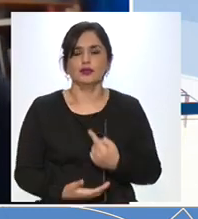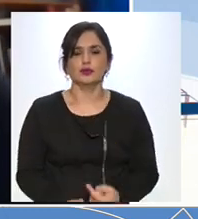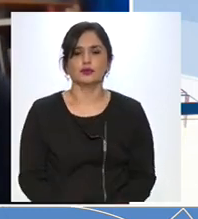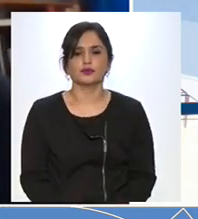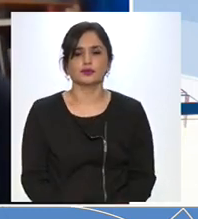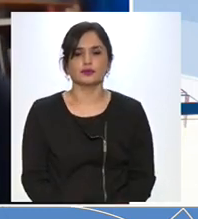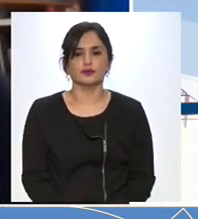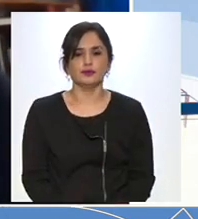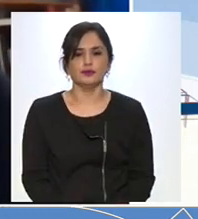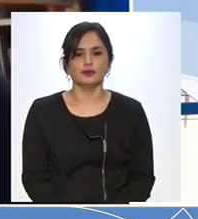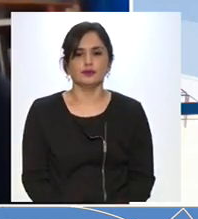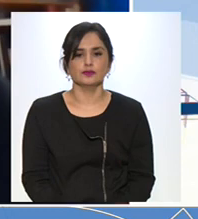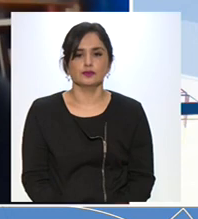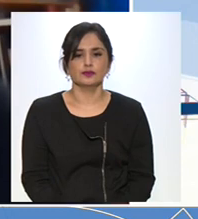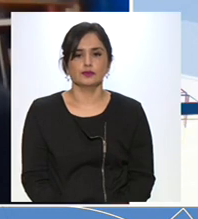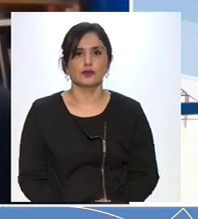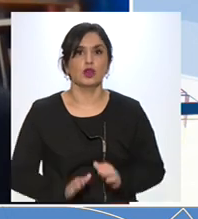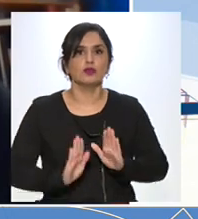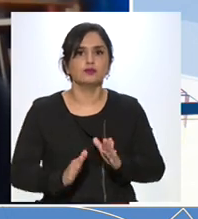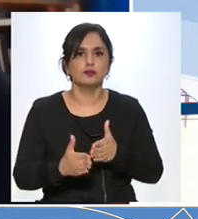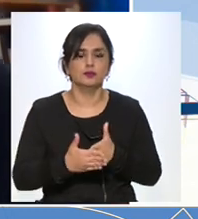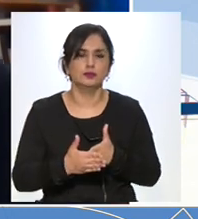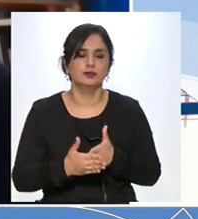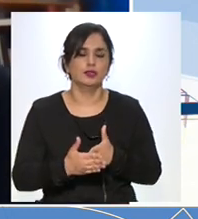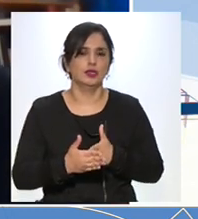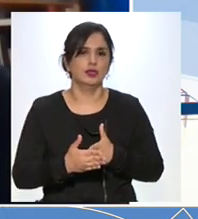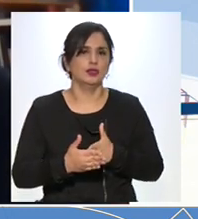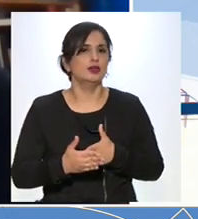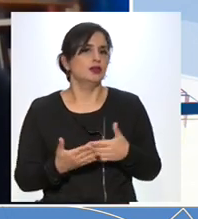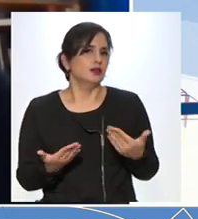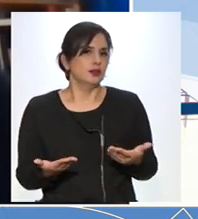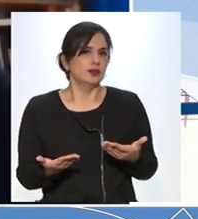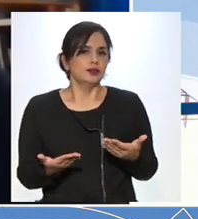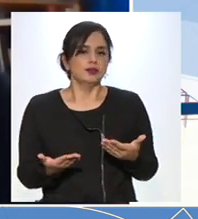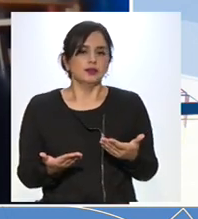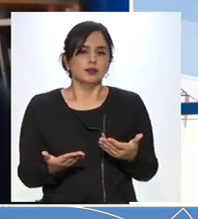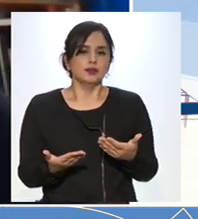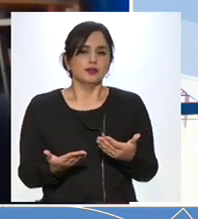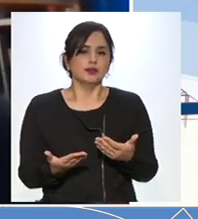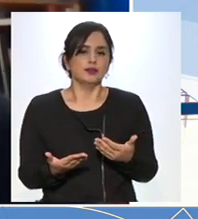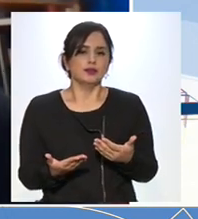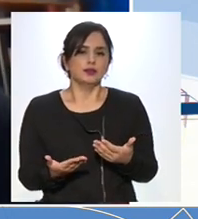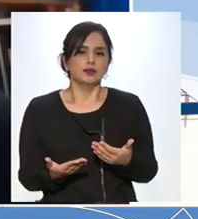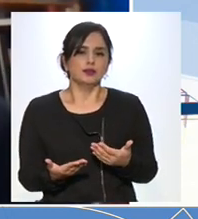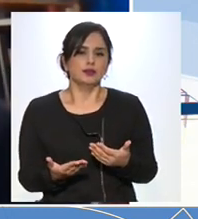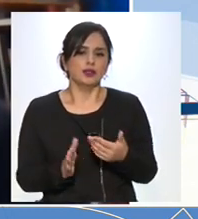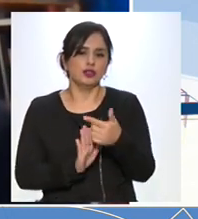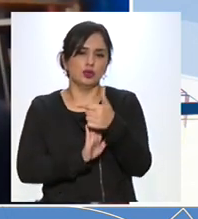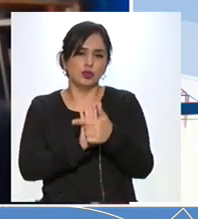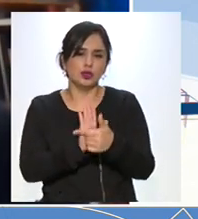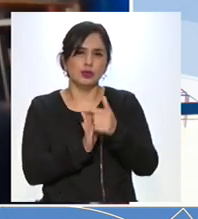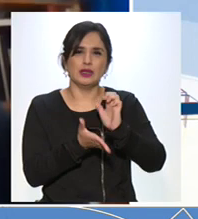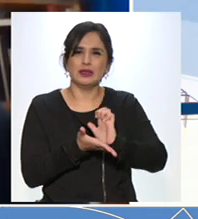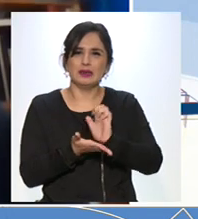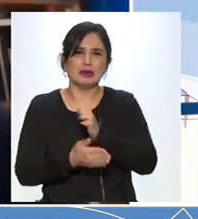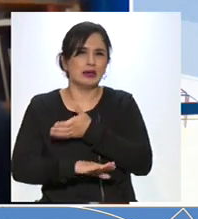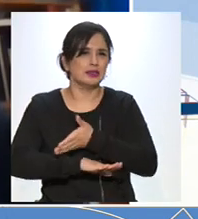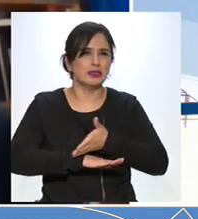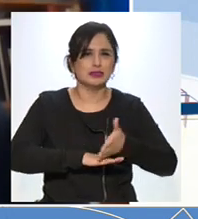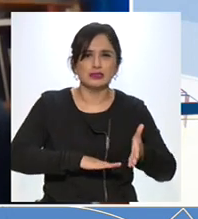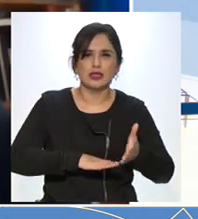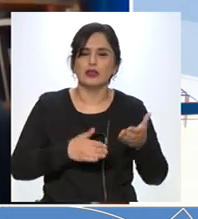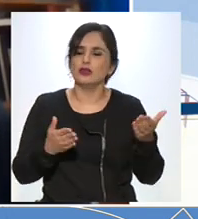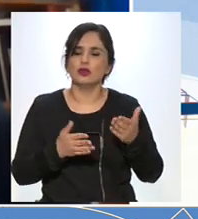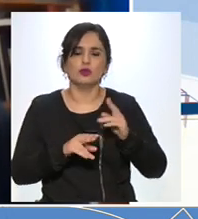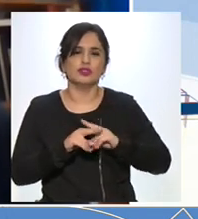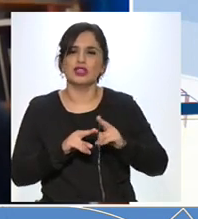Ahora, con este frenazo, o sea, es algo muy fuerte. Y la verdad, y esto por una política fiscal a destiempo y la manera en que esto se ha